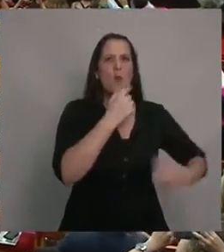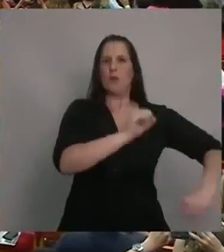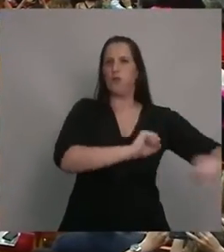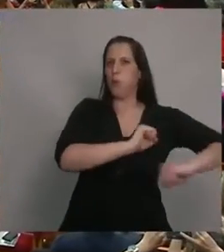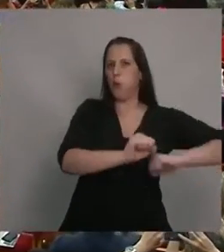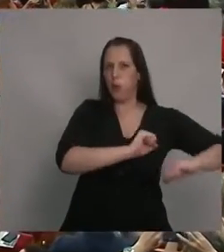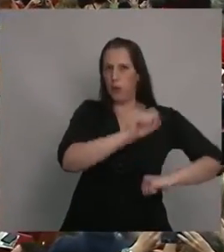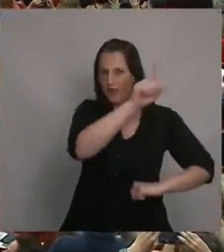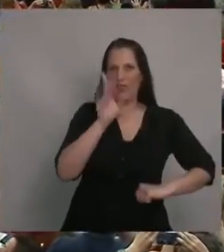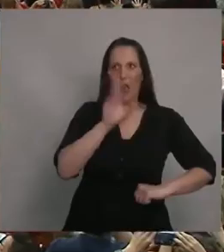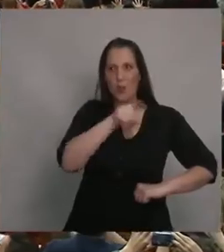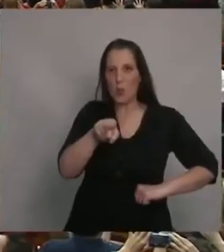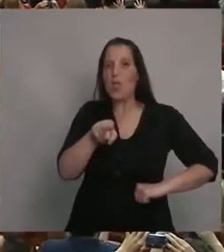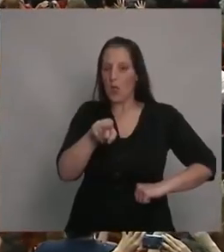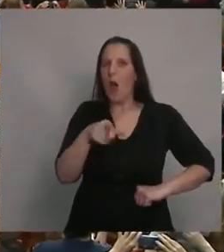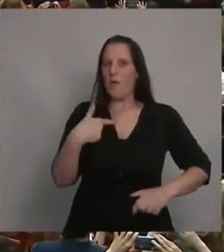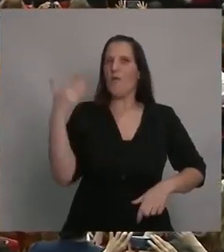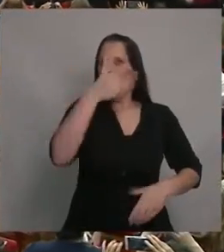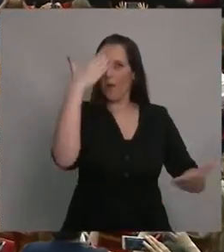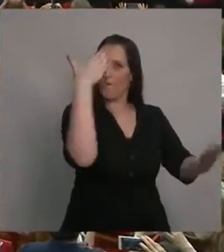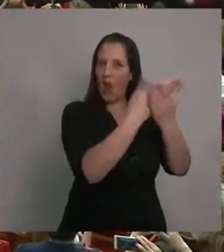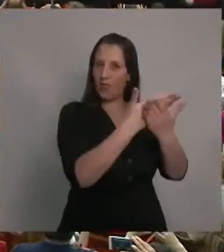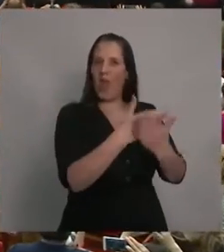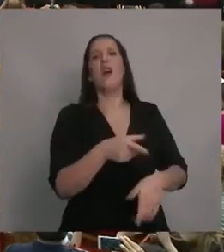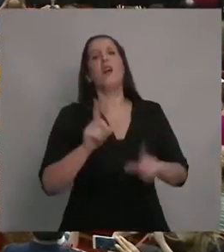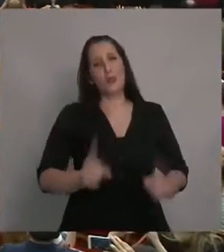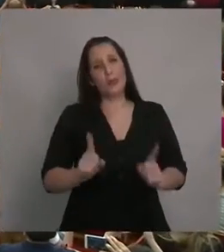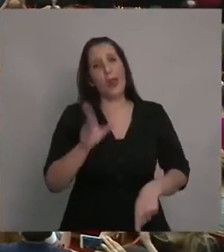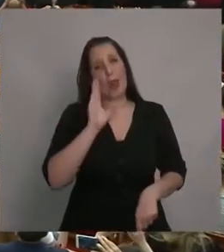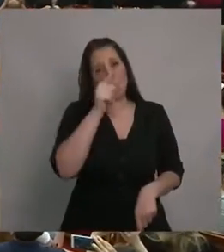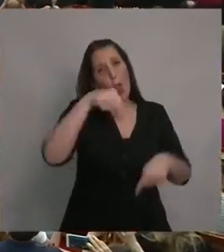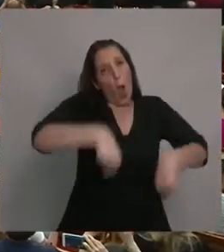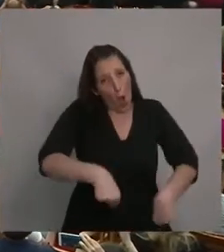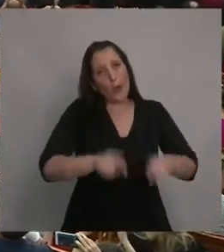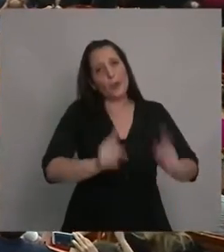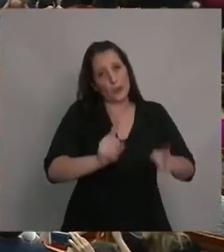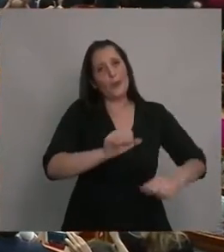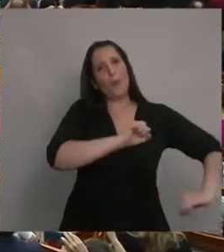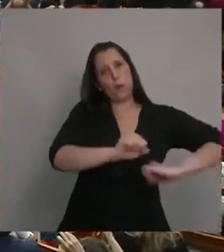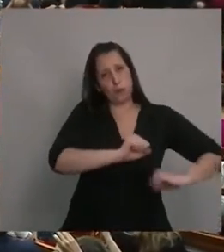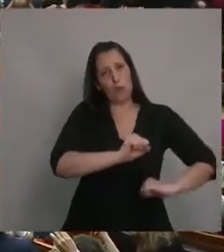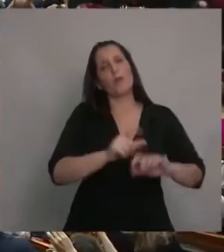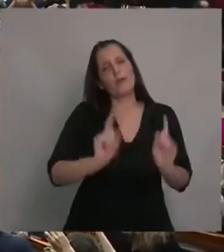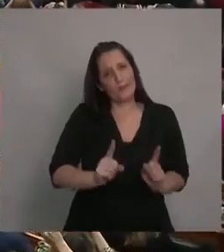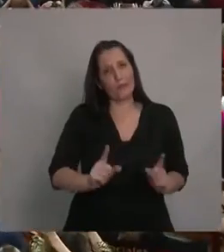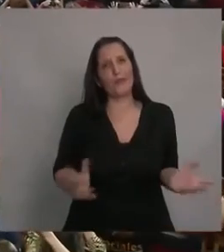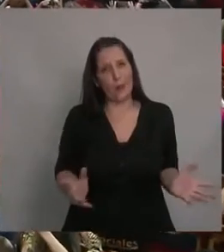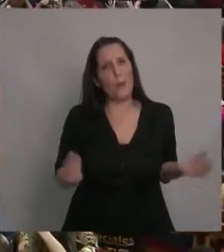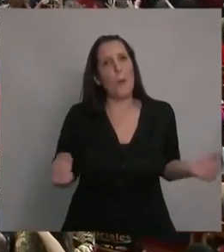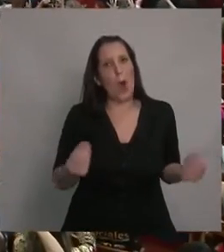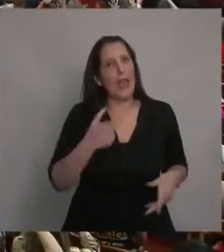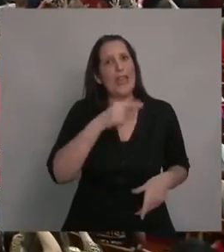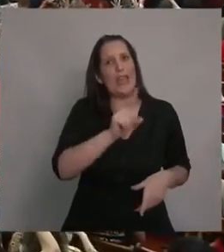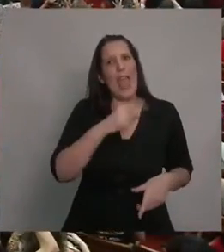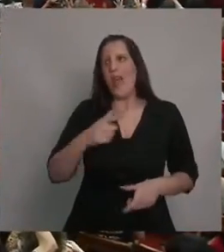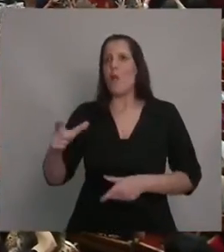Unidos, que organiza todavía hoy Estados Unidos, en plena actividad, esa red terrorista para evitar la autodeterminación